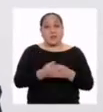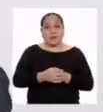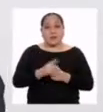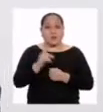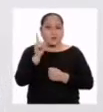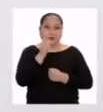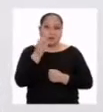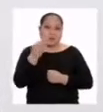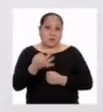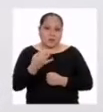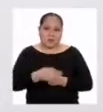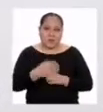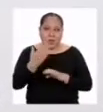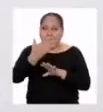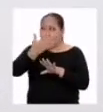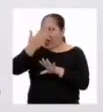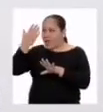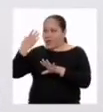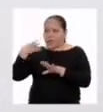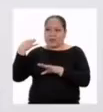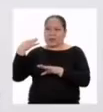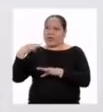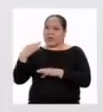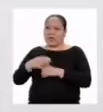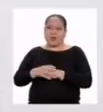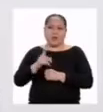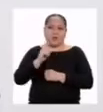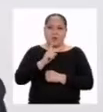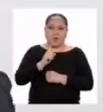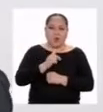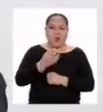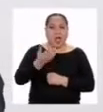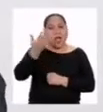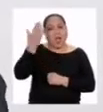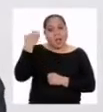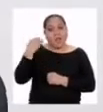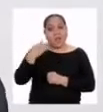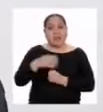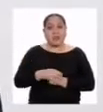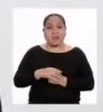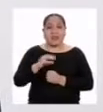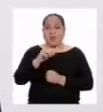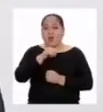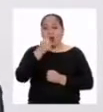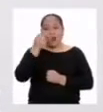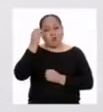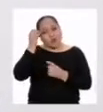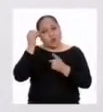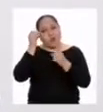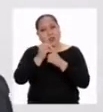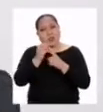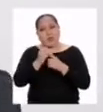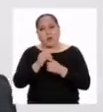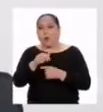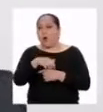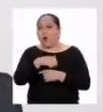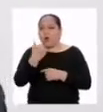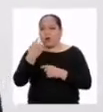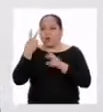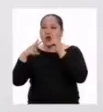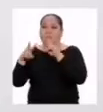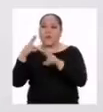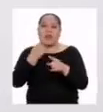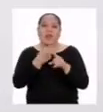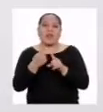no siempre ha existido. Antes teníamos otras formas de abordar las